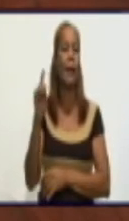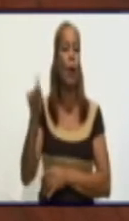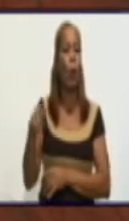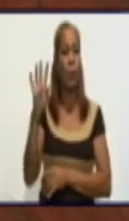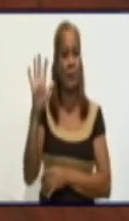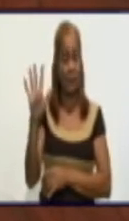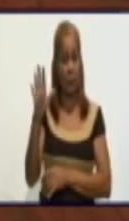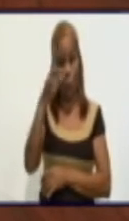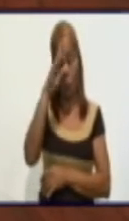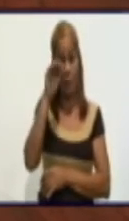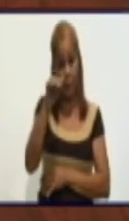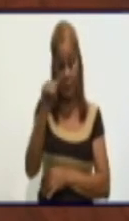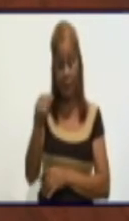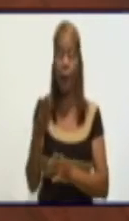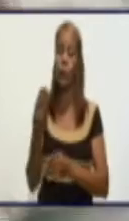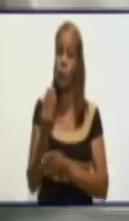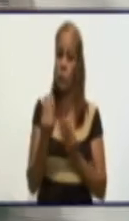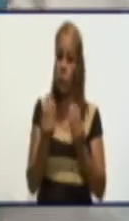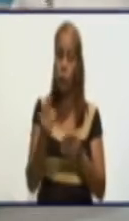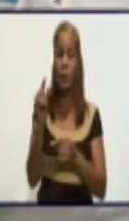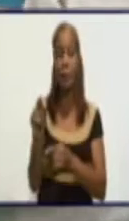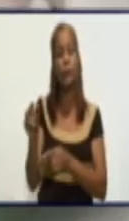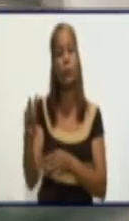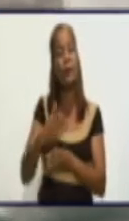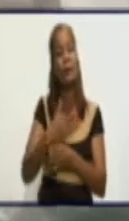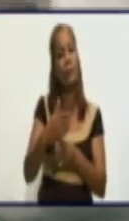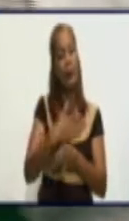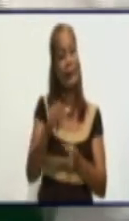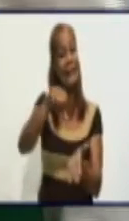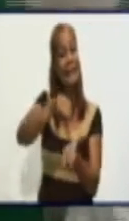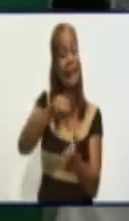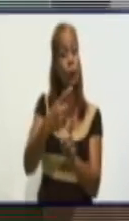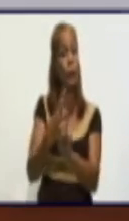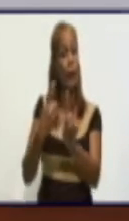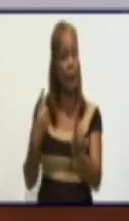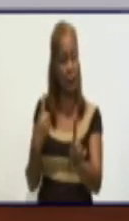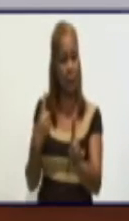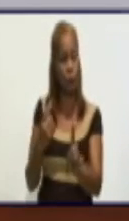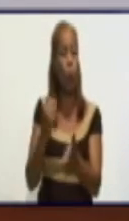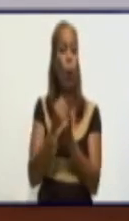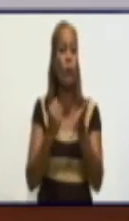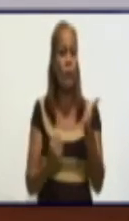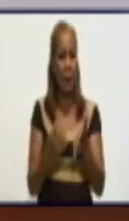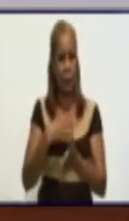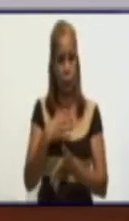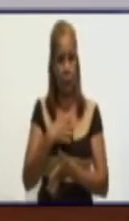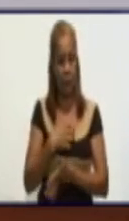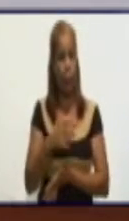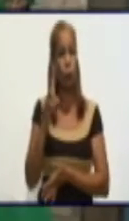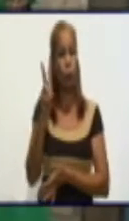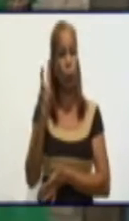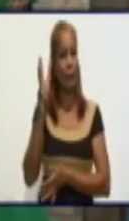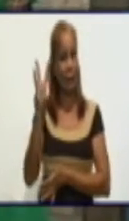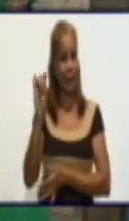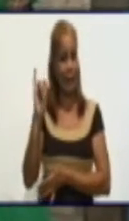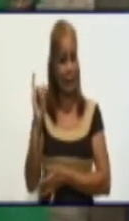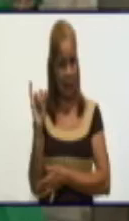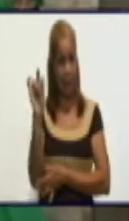dos mil 463 personas en los diferentes centros de la mientos confirmados tenemos 236 pacientes